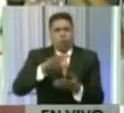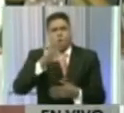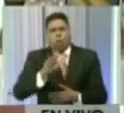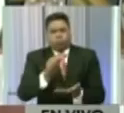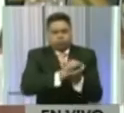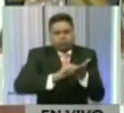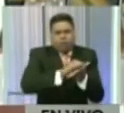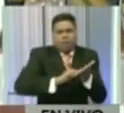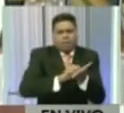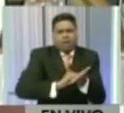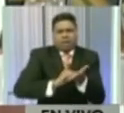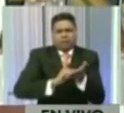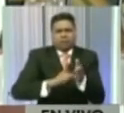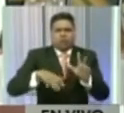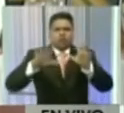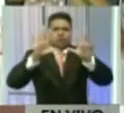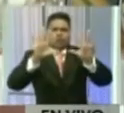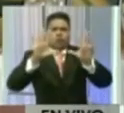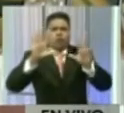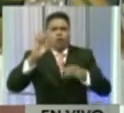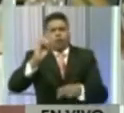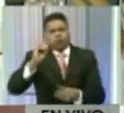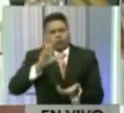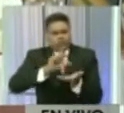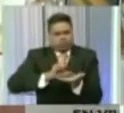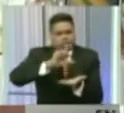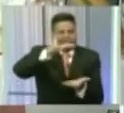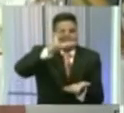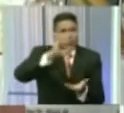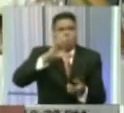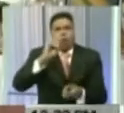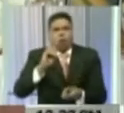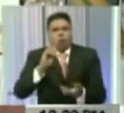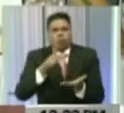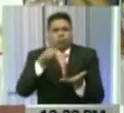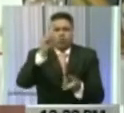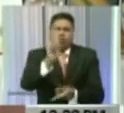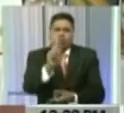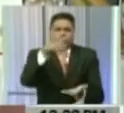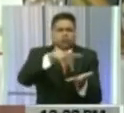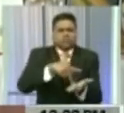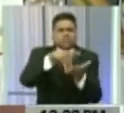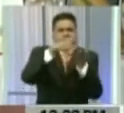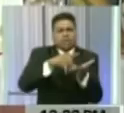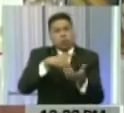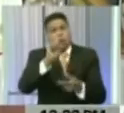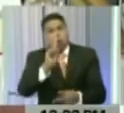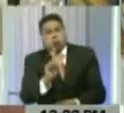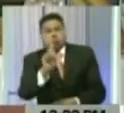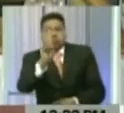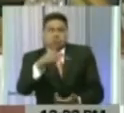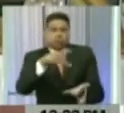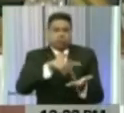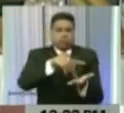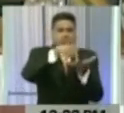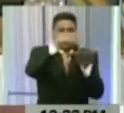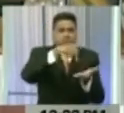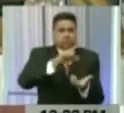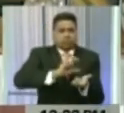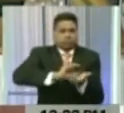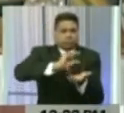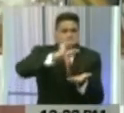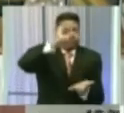de 800, y tienes uno de un kilo, o tienes uno de un litro, tú haces el del